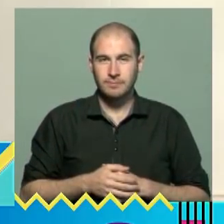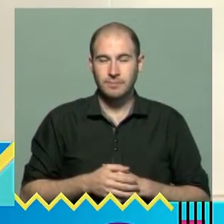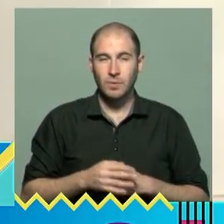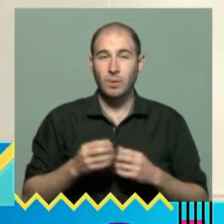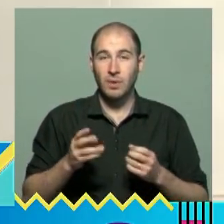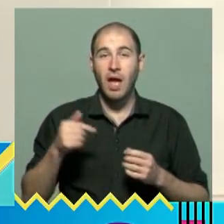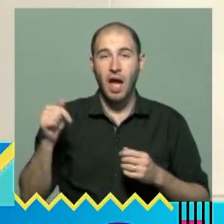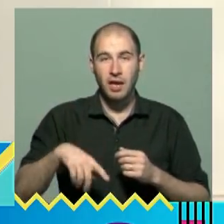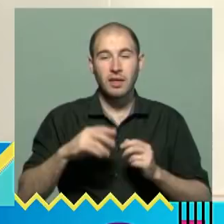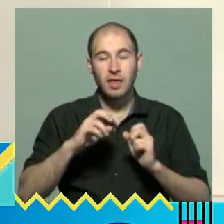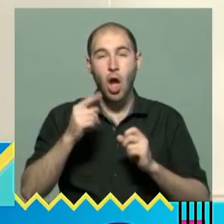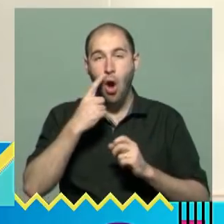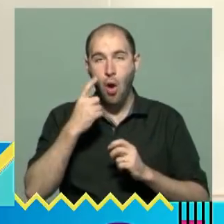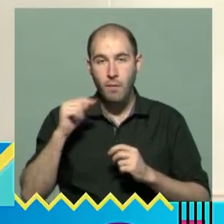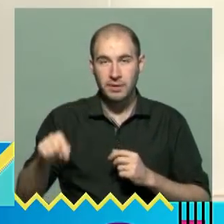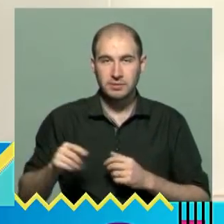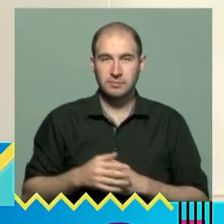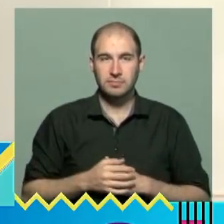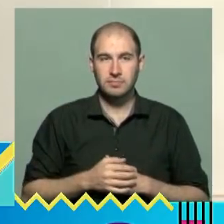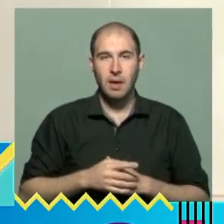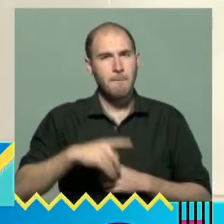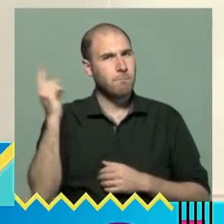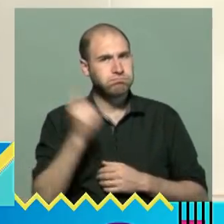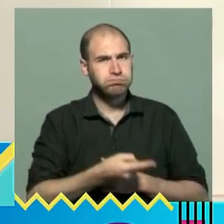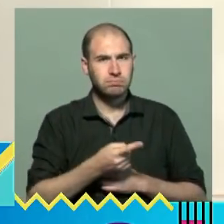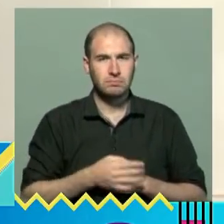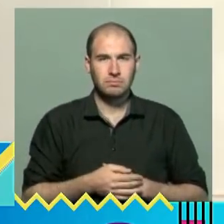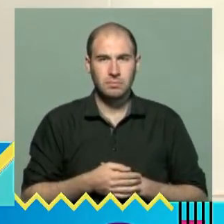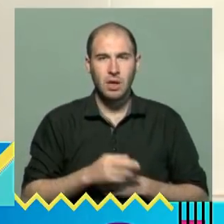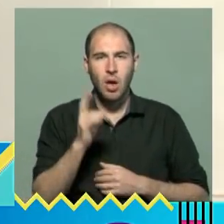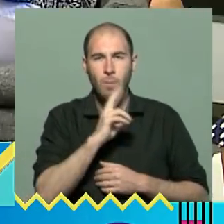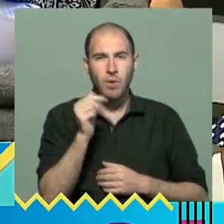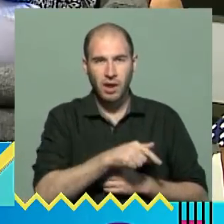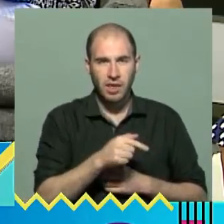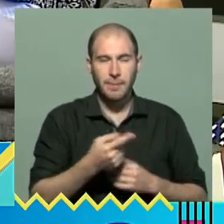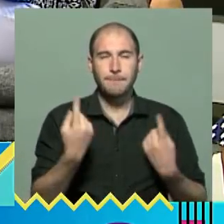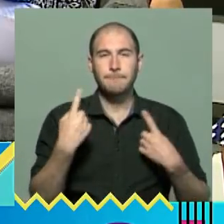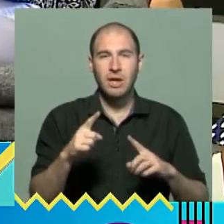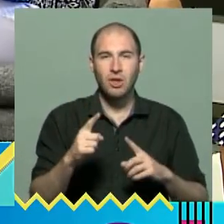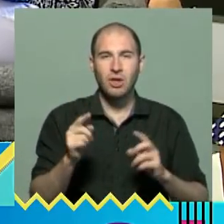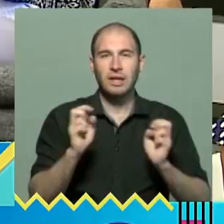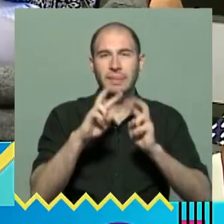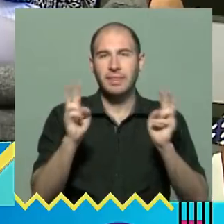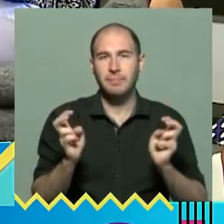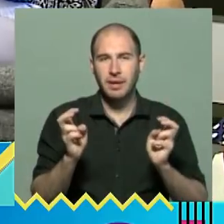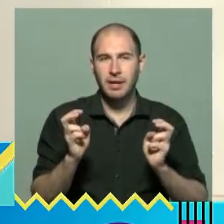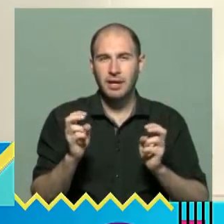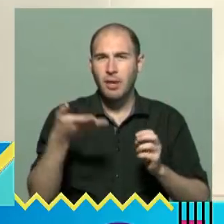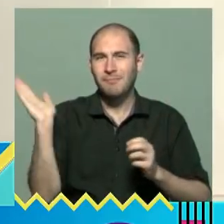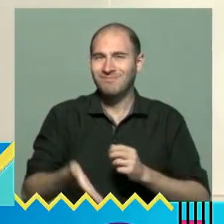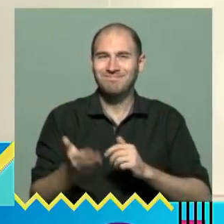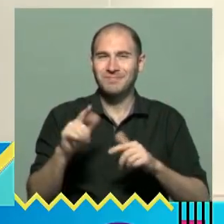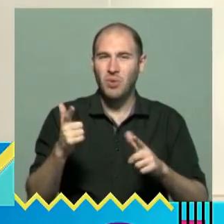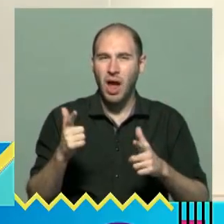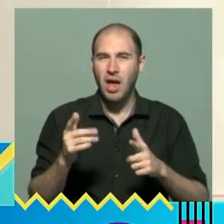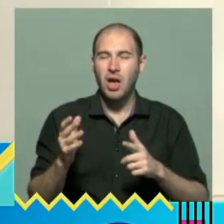porque sí existen casos de hombres que obligan a las mujeres a tener, pero no es una cuestión que se la pueda penar, ni